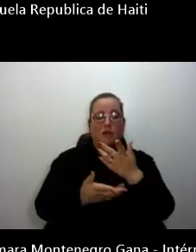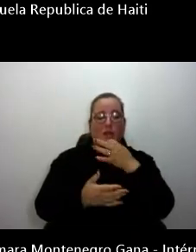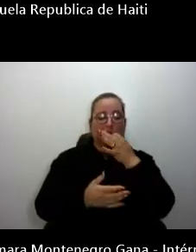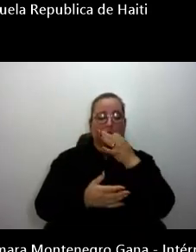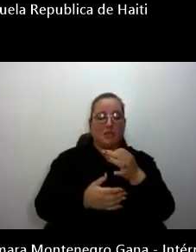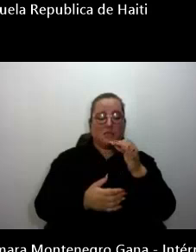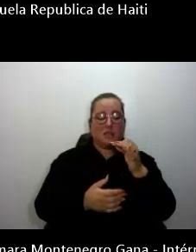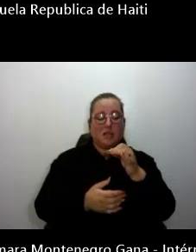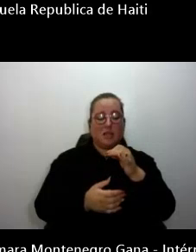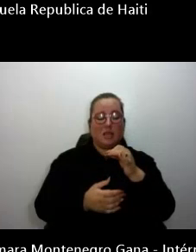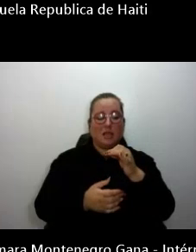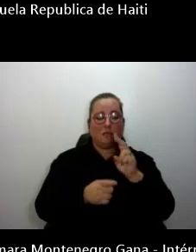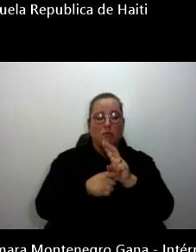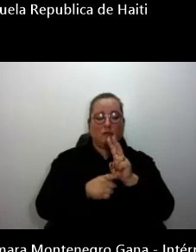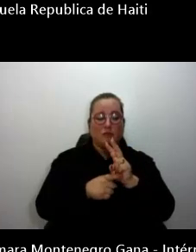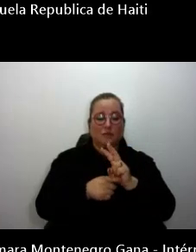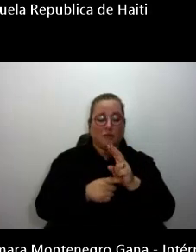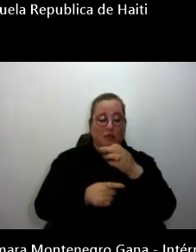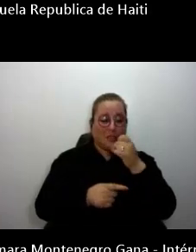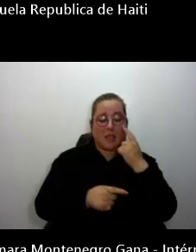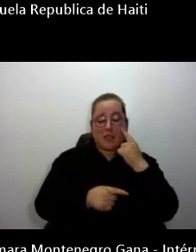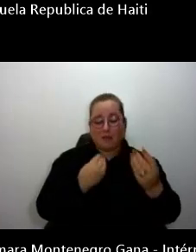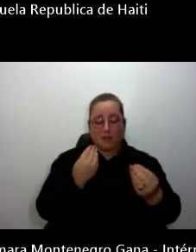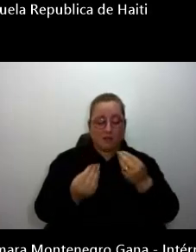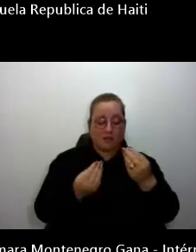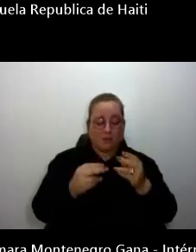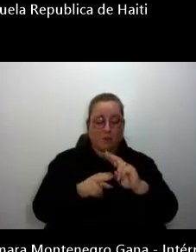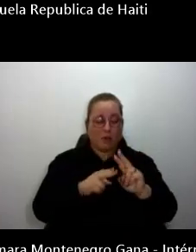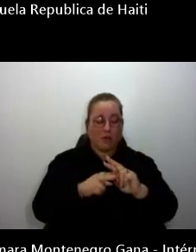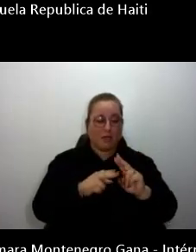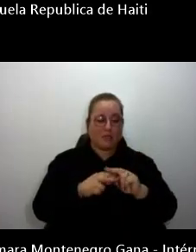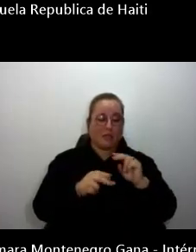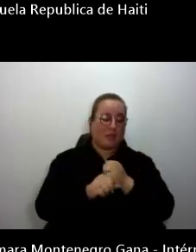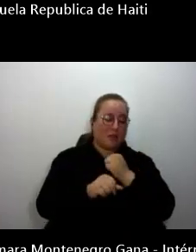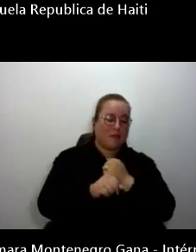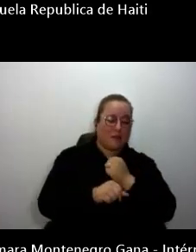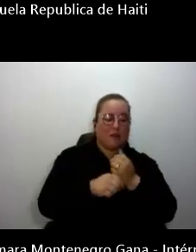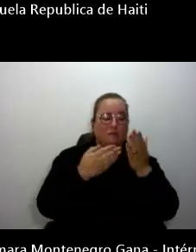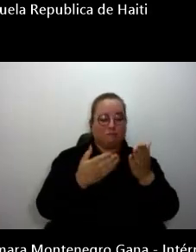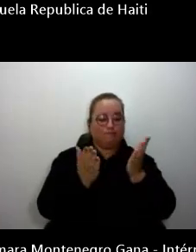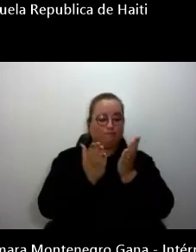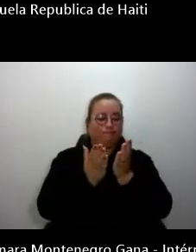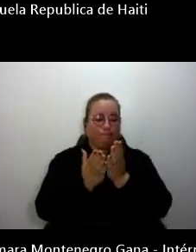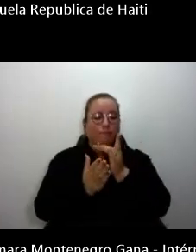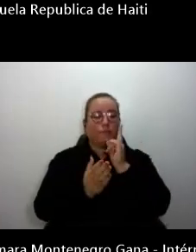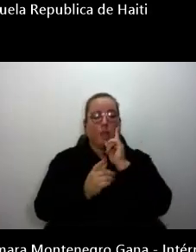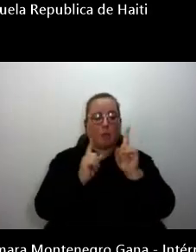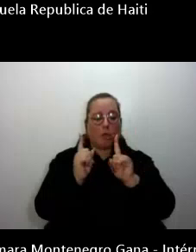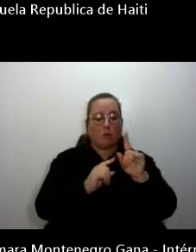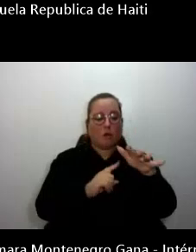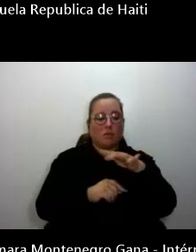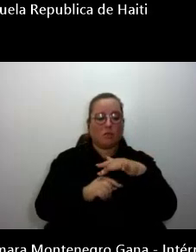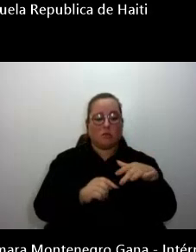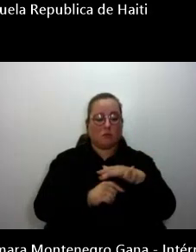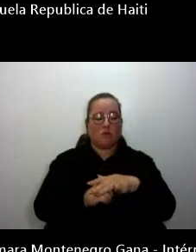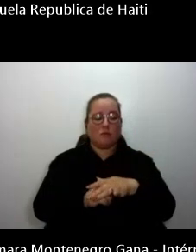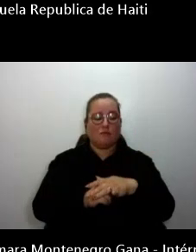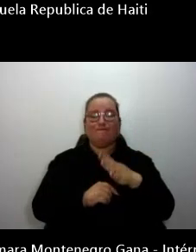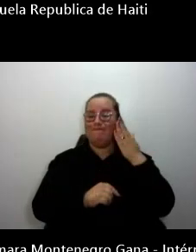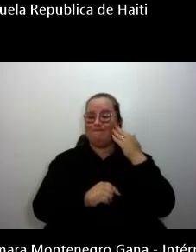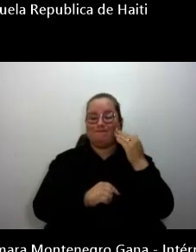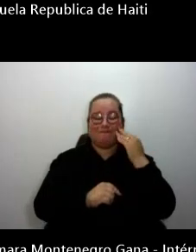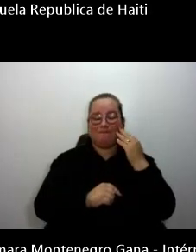ya, ok, tengo que ver esto, tengo que ver cómo vamos a hacer, cómo vamos a trabajar con este estudiante. Tenemos algunas situaciones, obviamente no sabemos cómo